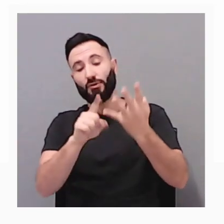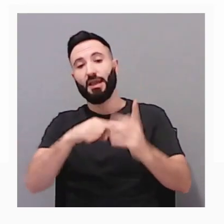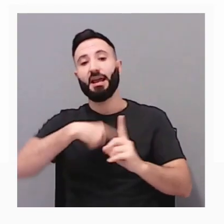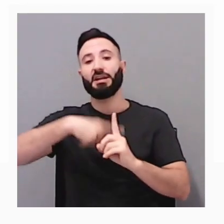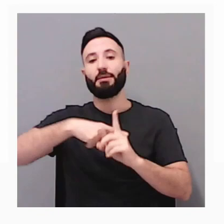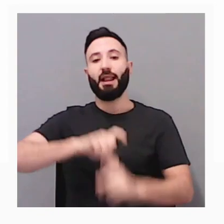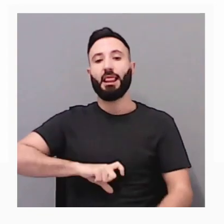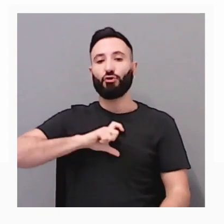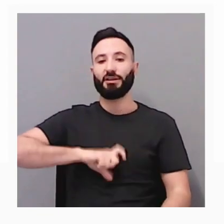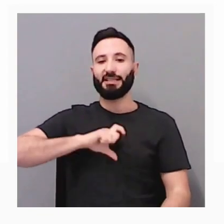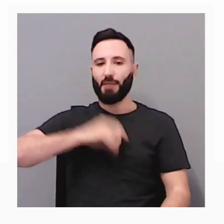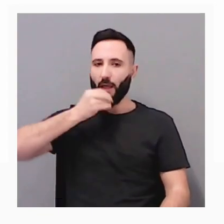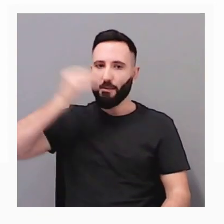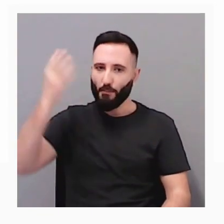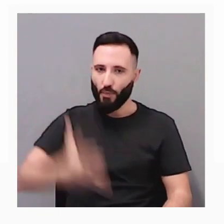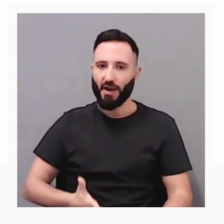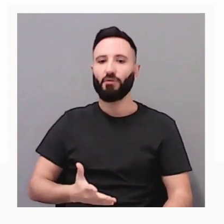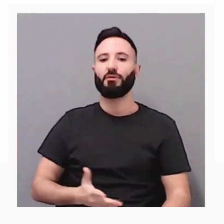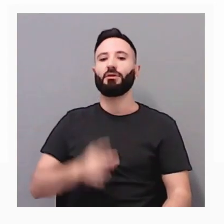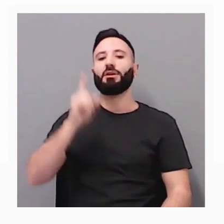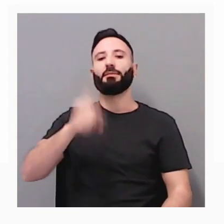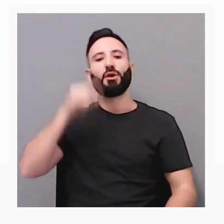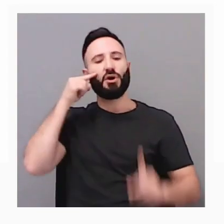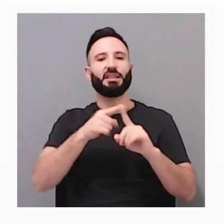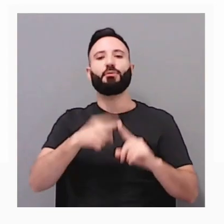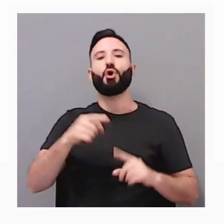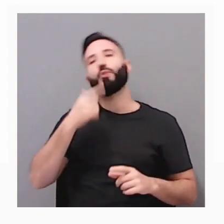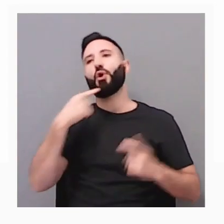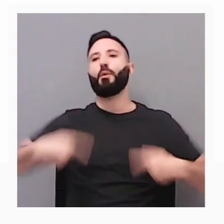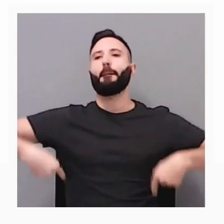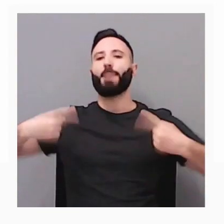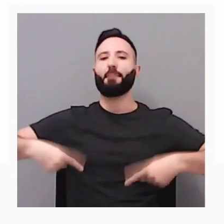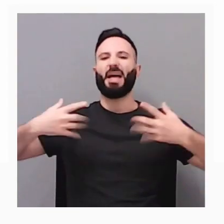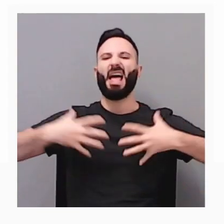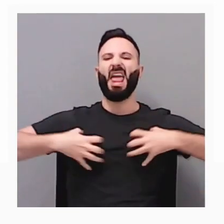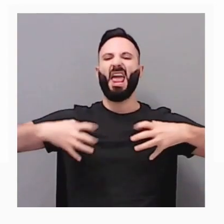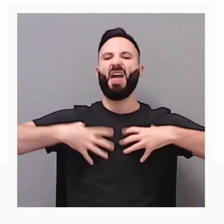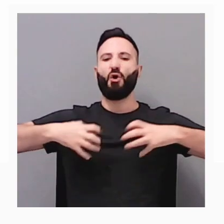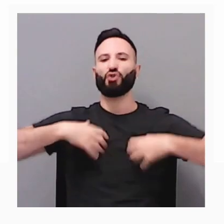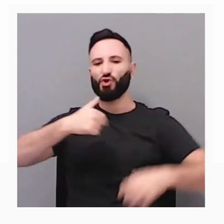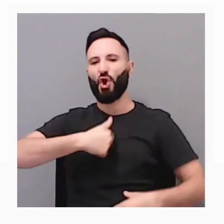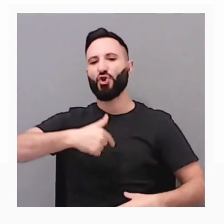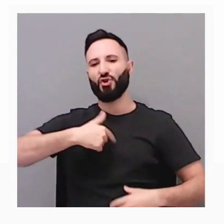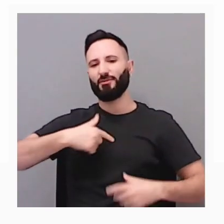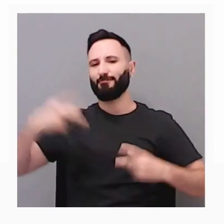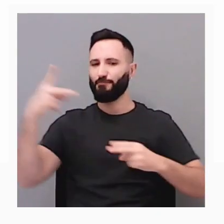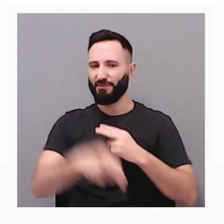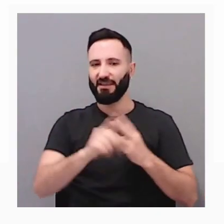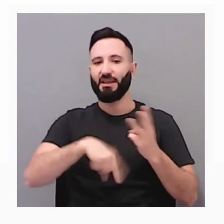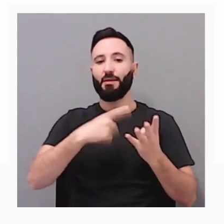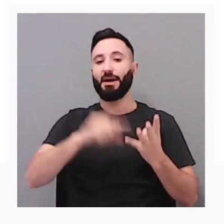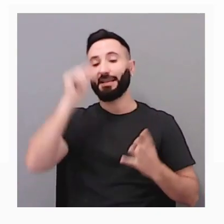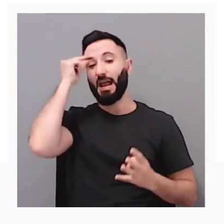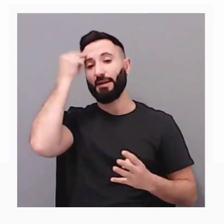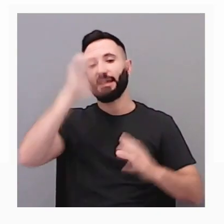sano, que evite un poco la lucha de egos que vemos muchas veces a niveles profesionales, ¿no? Y con habilidades comunicativas, porque hagan lo